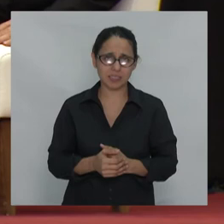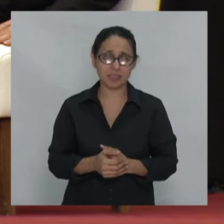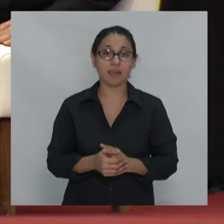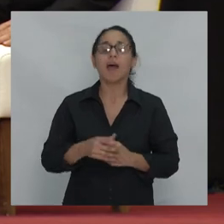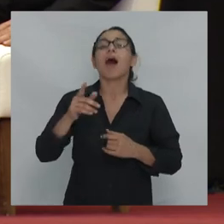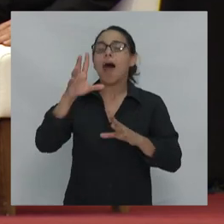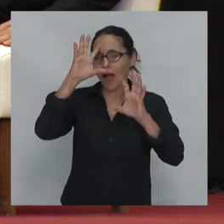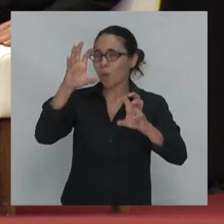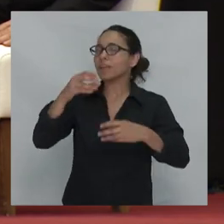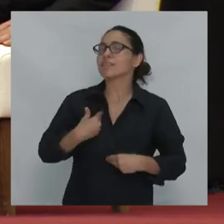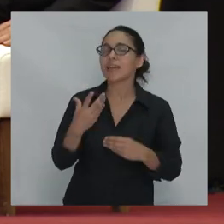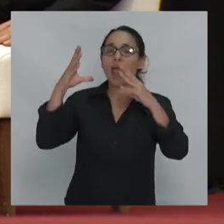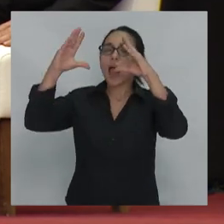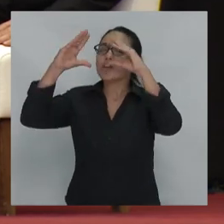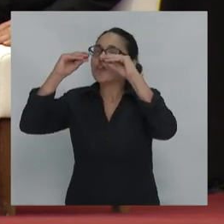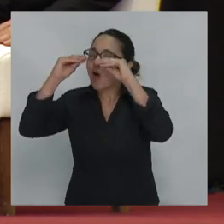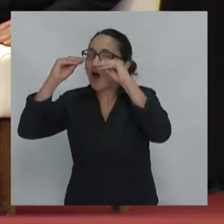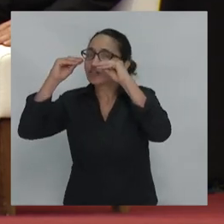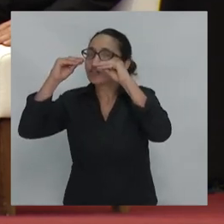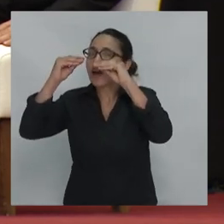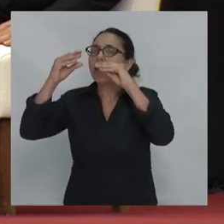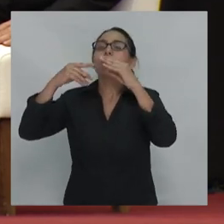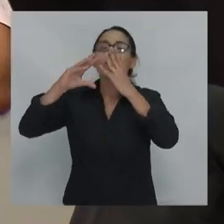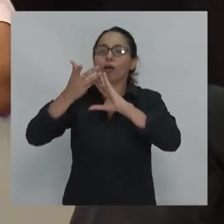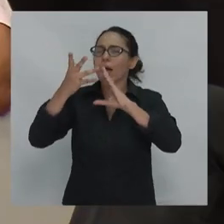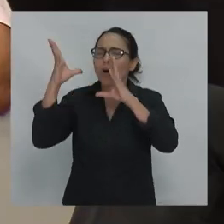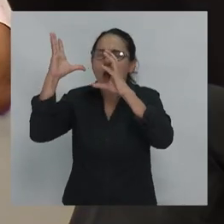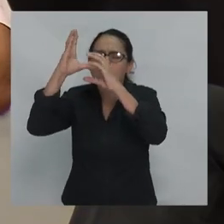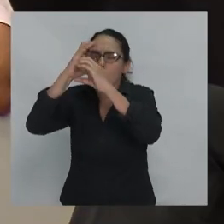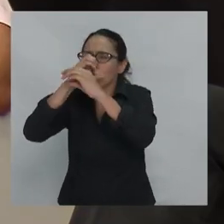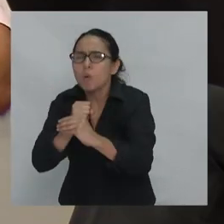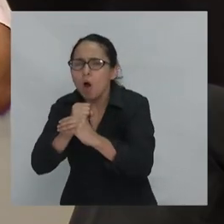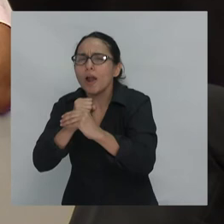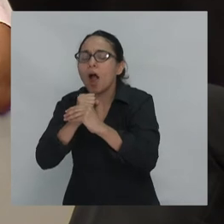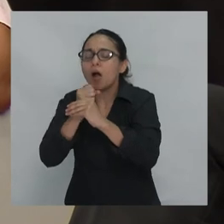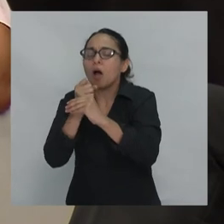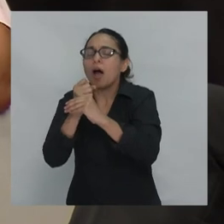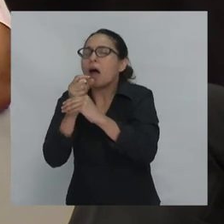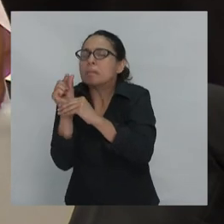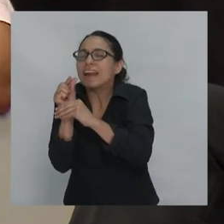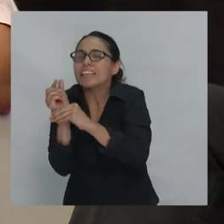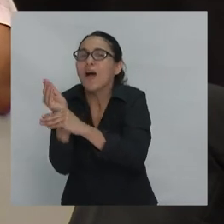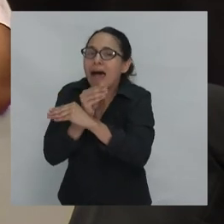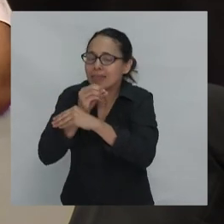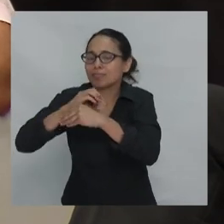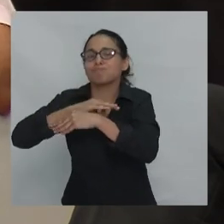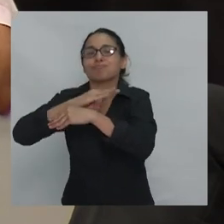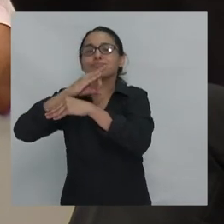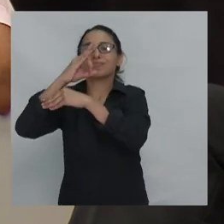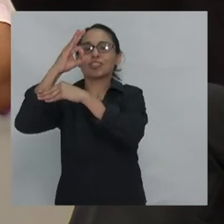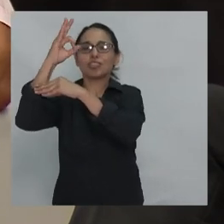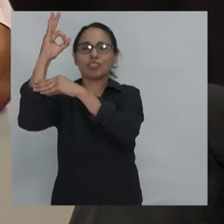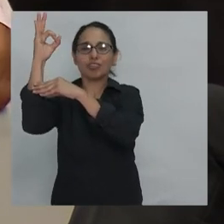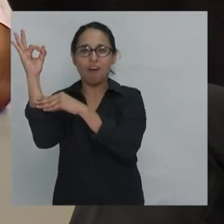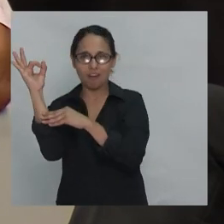oscura la noche como una hora antes del amanecer. Y les aseguro que el amanecer de América Latina, independientemente de